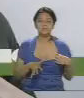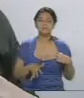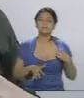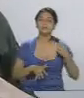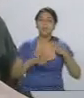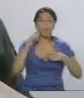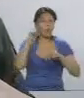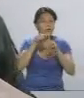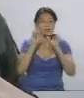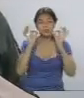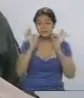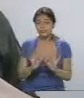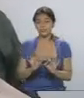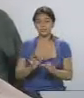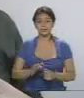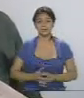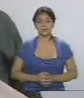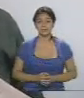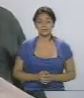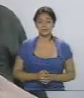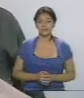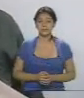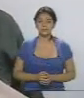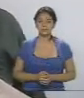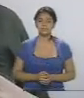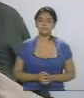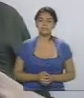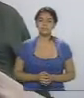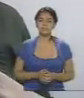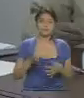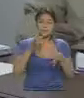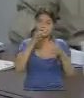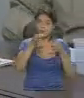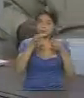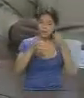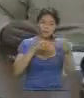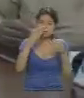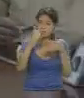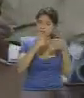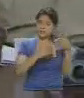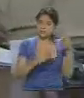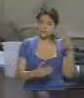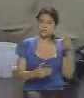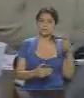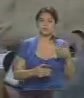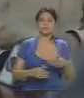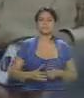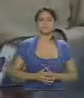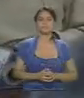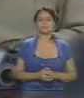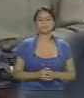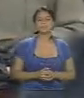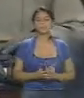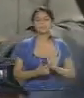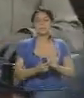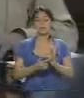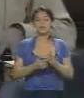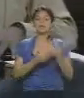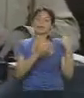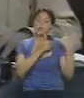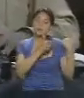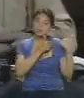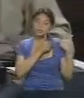unos objetivos específicos que está especificado en establecer la